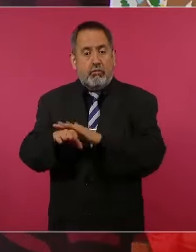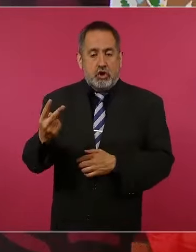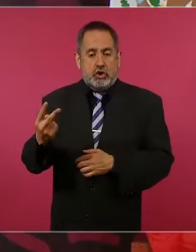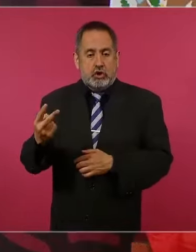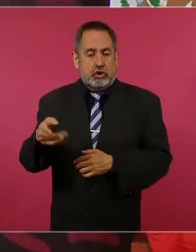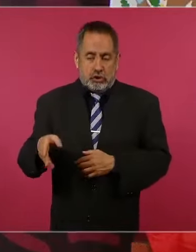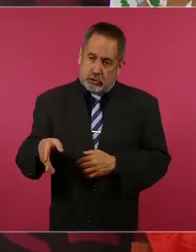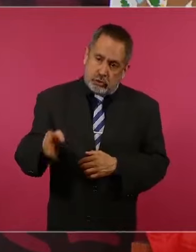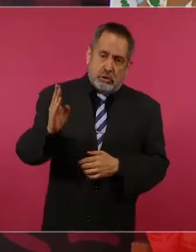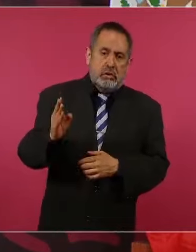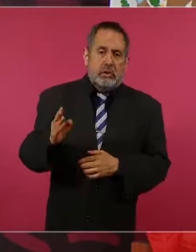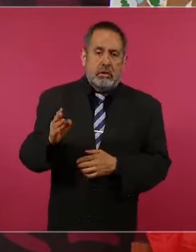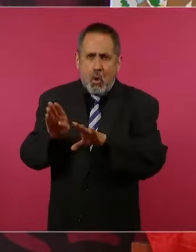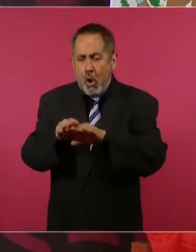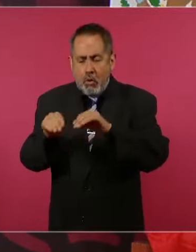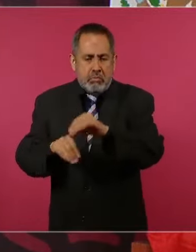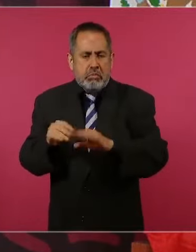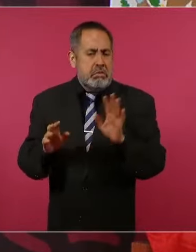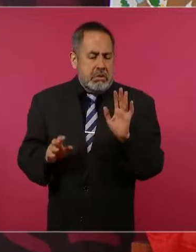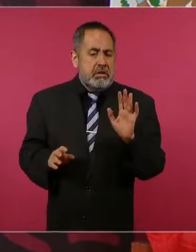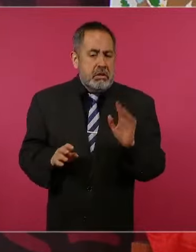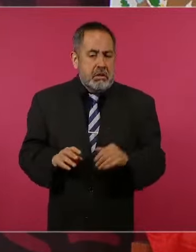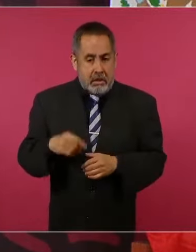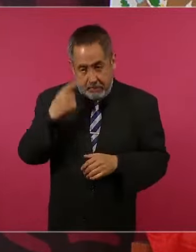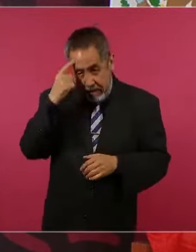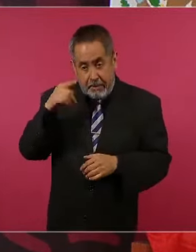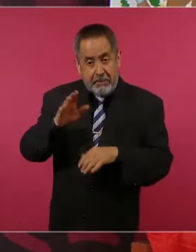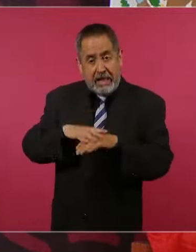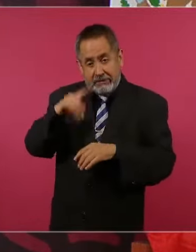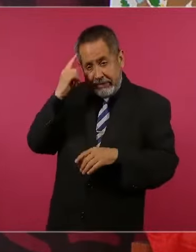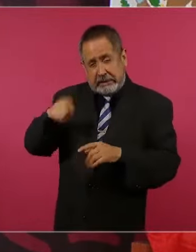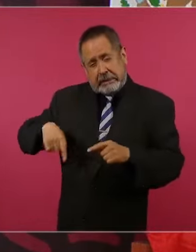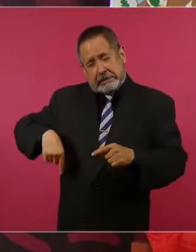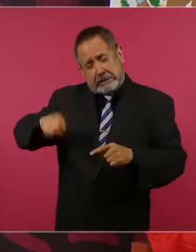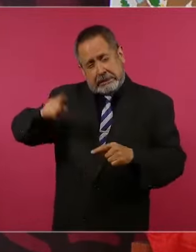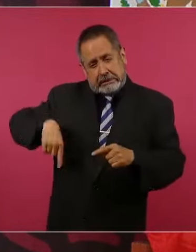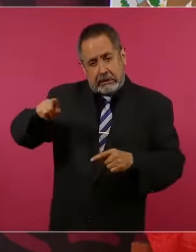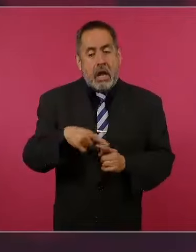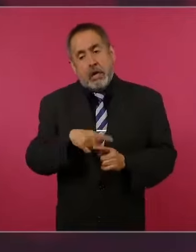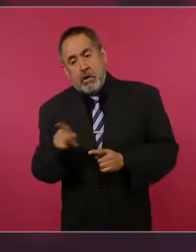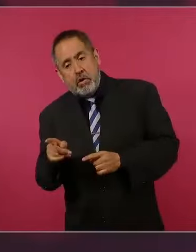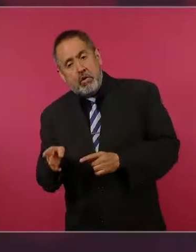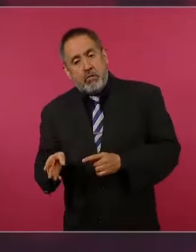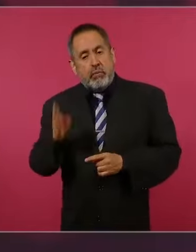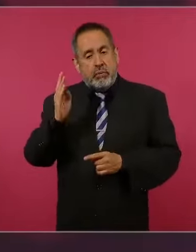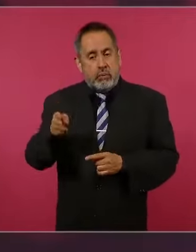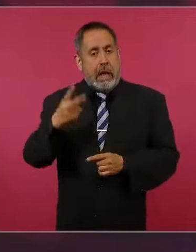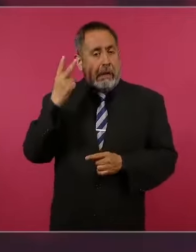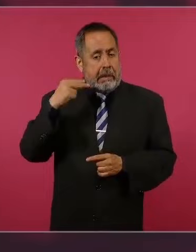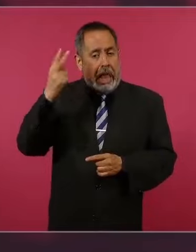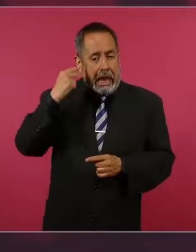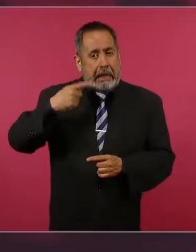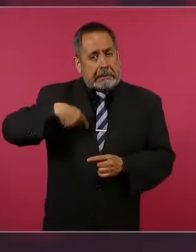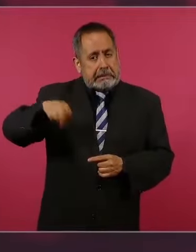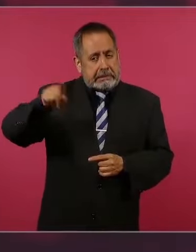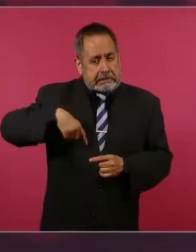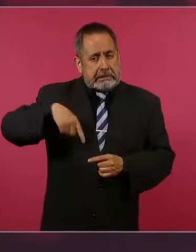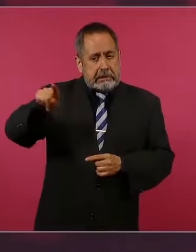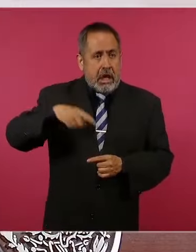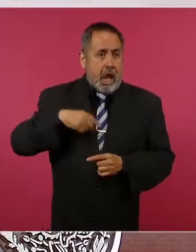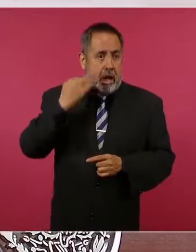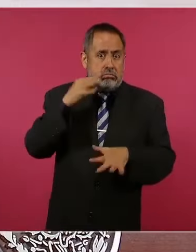2, y estamos llegando a arreglos para facilitar esto para la gente de Tijuana que viaja y que